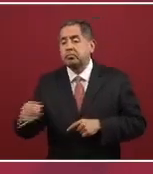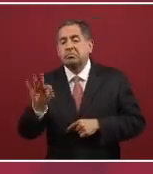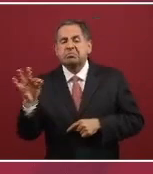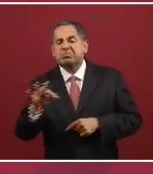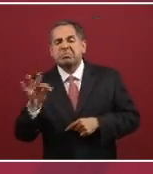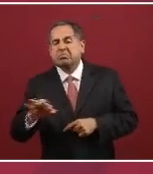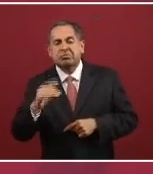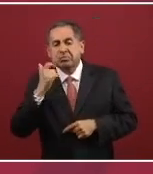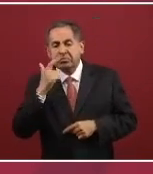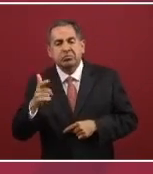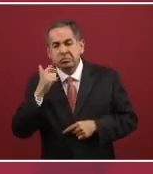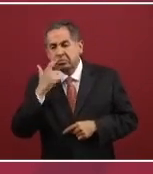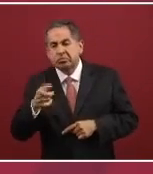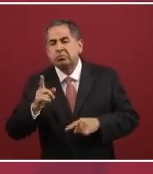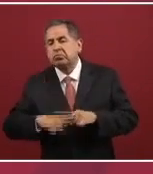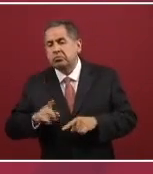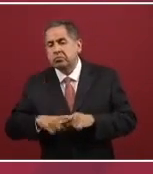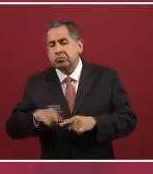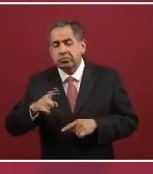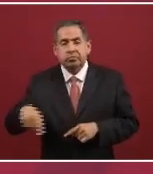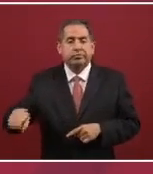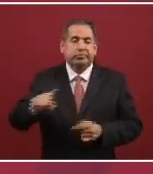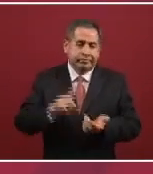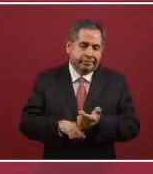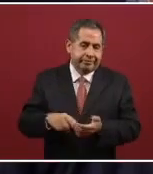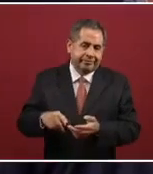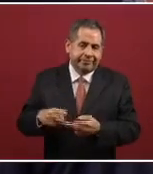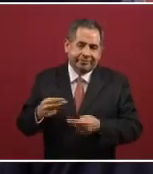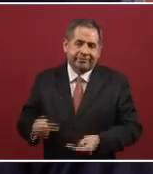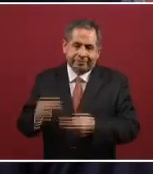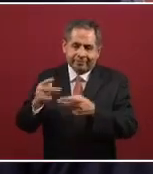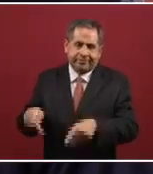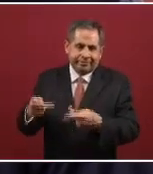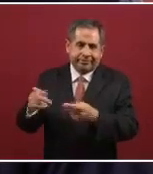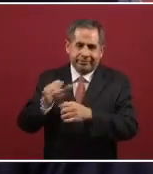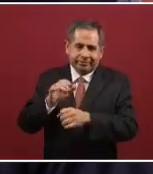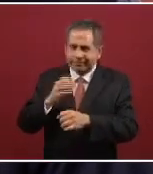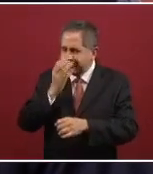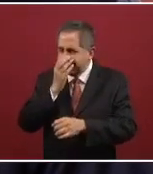haga son los que venden el fertilizante.